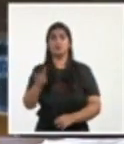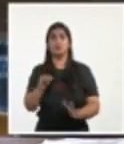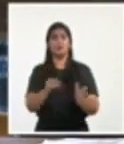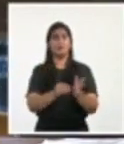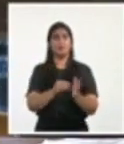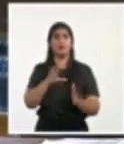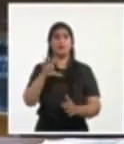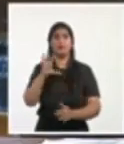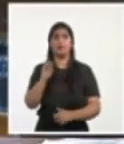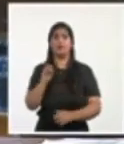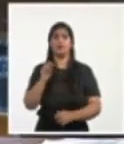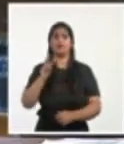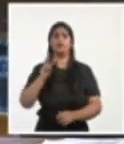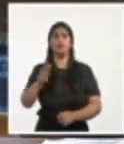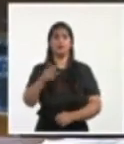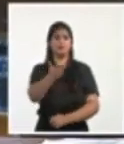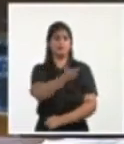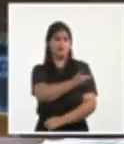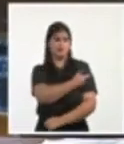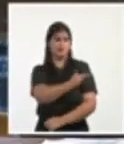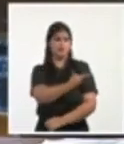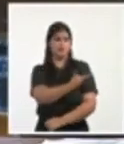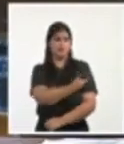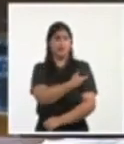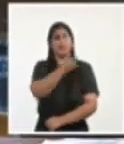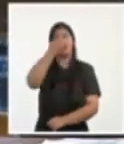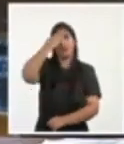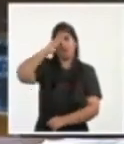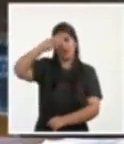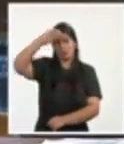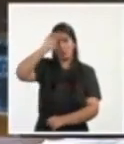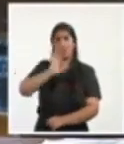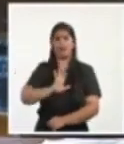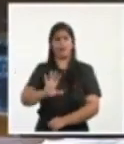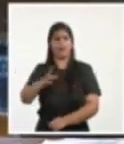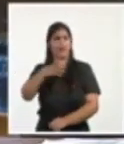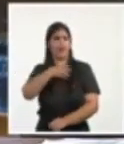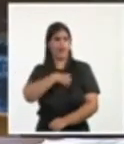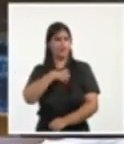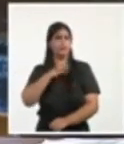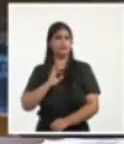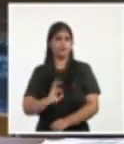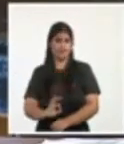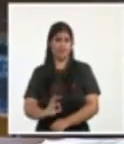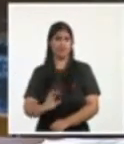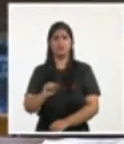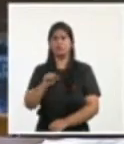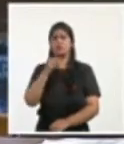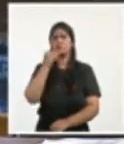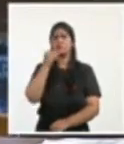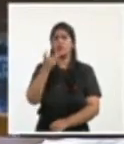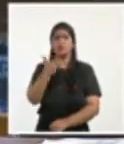7.469.503 dosis de vacuna a nuestra población. Esto, como se dijo, ha permitido vacunar el